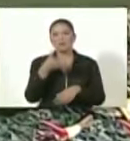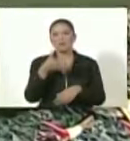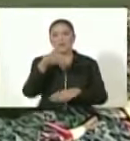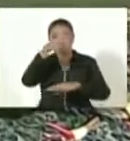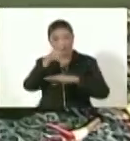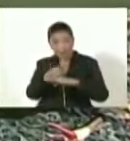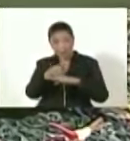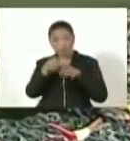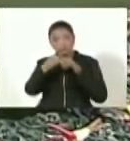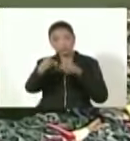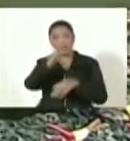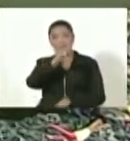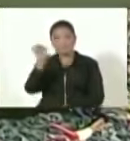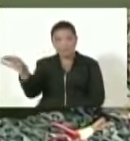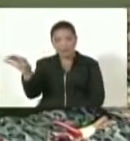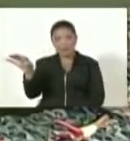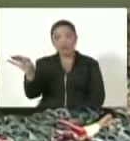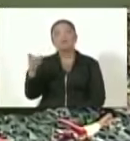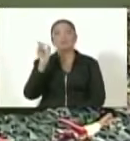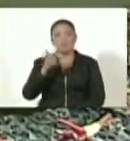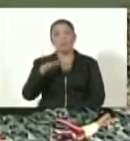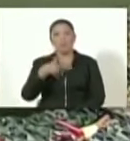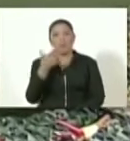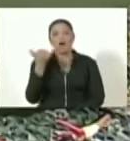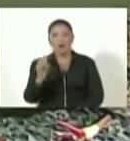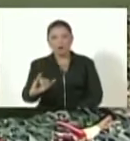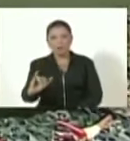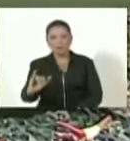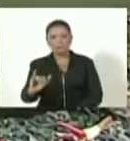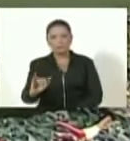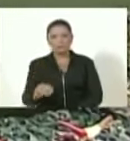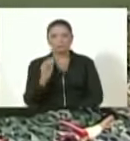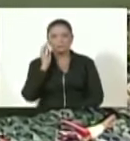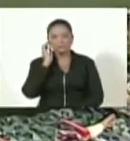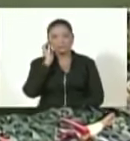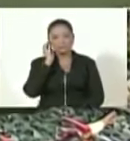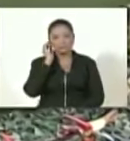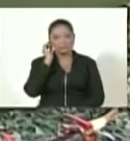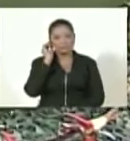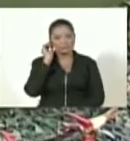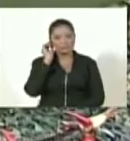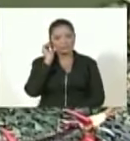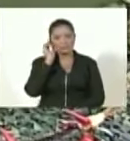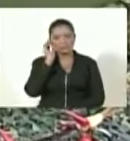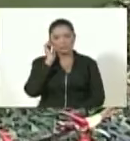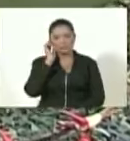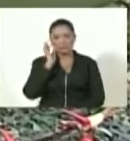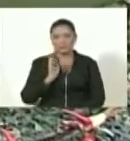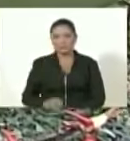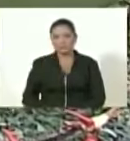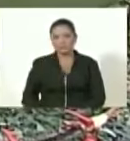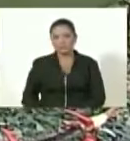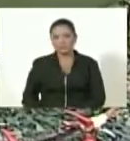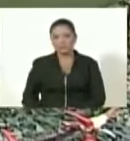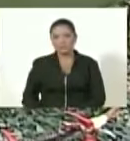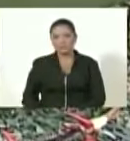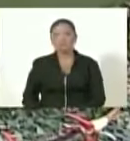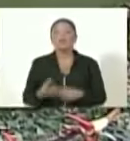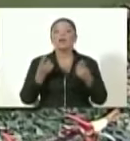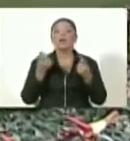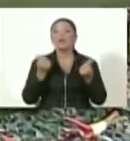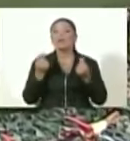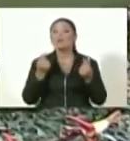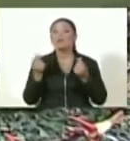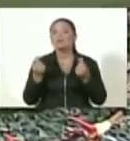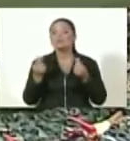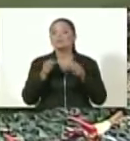100 milímetros, su alto, y también posee el alcance combustible para recorrer la autonomía de